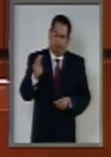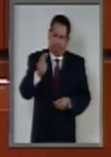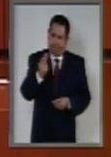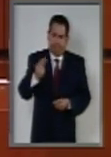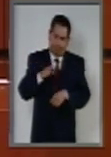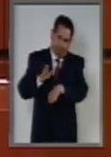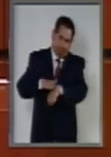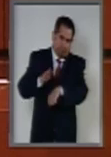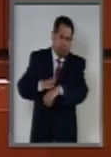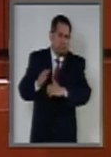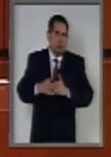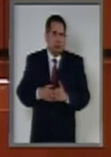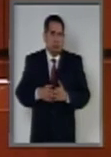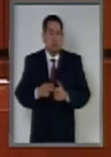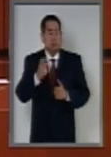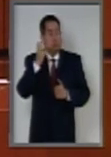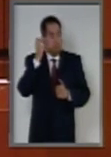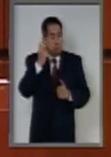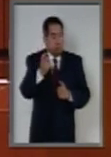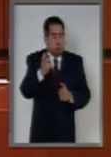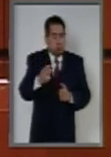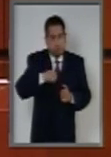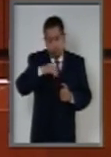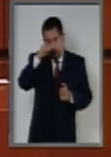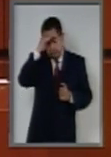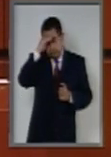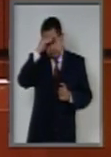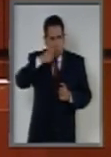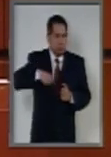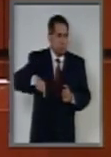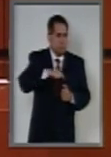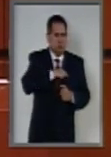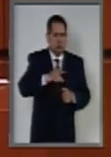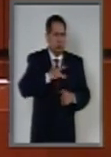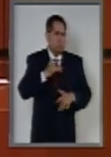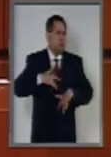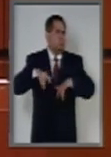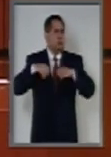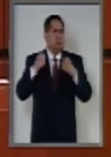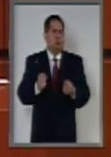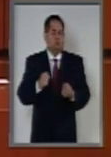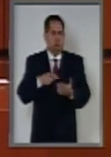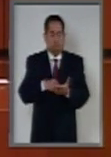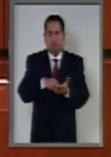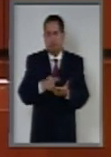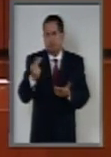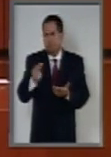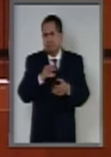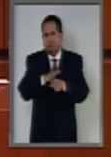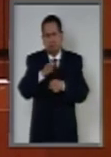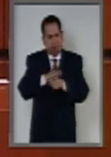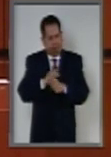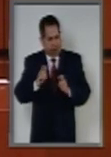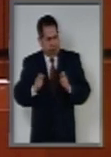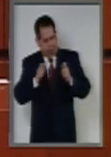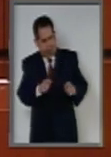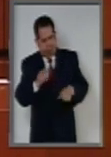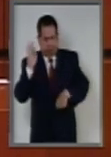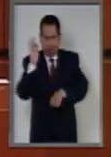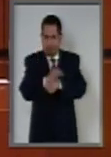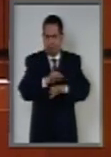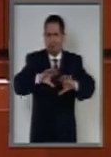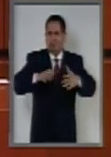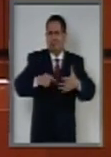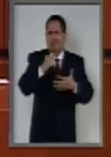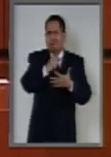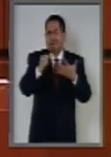públicos. En tal virtud, estamos convencidos de la gran necesidad de fortalecer el marco